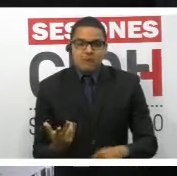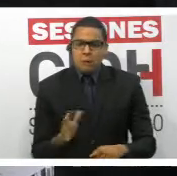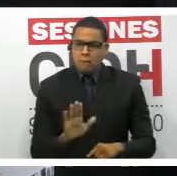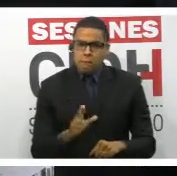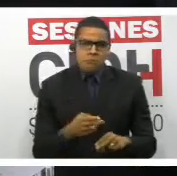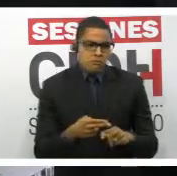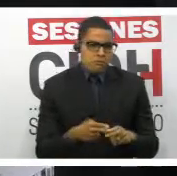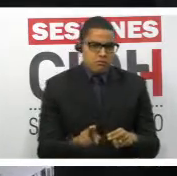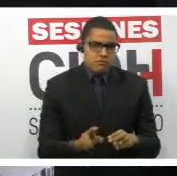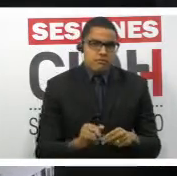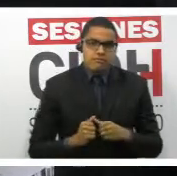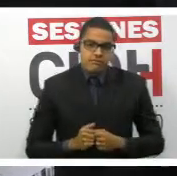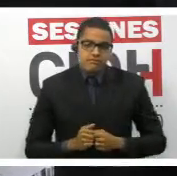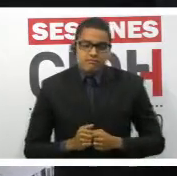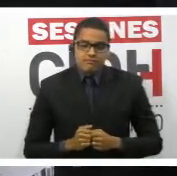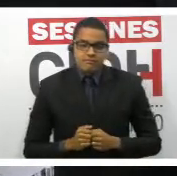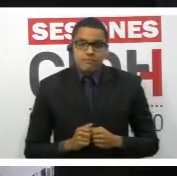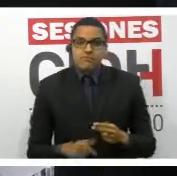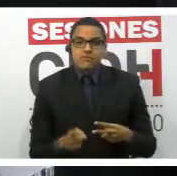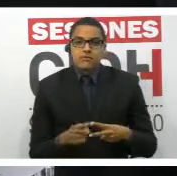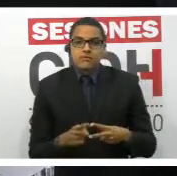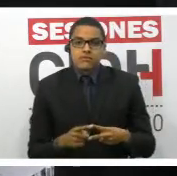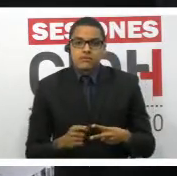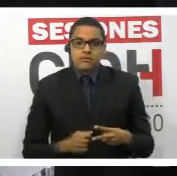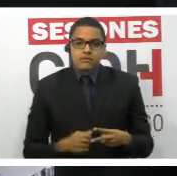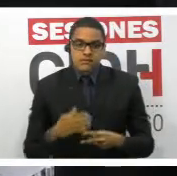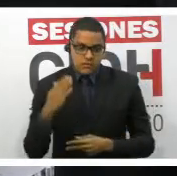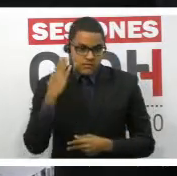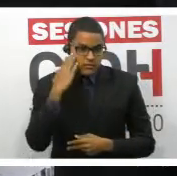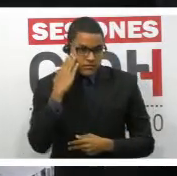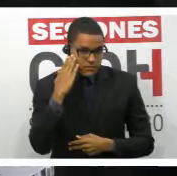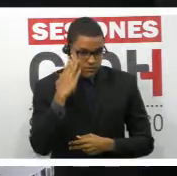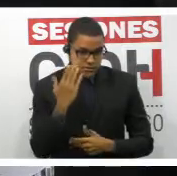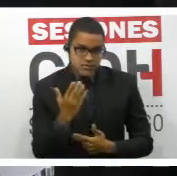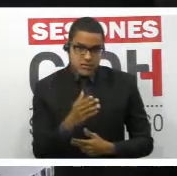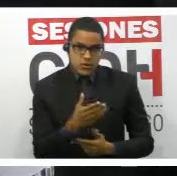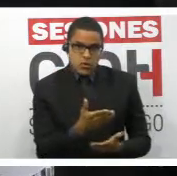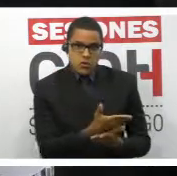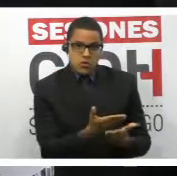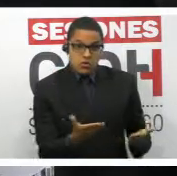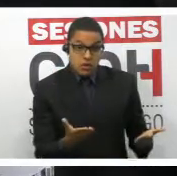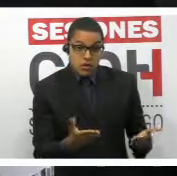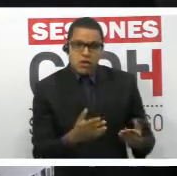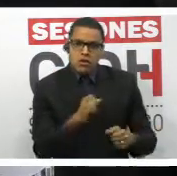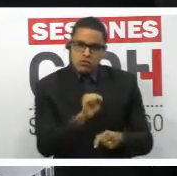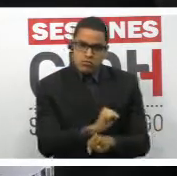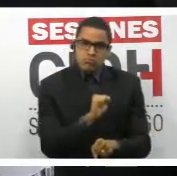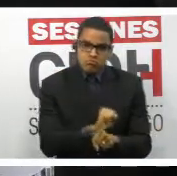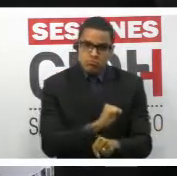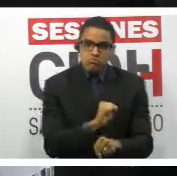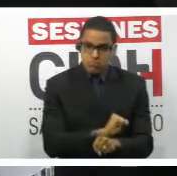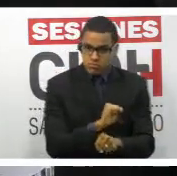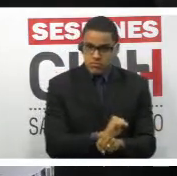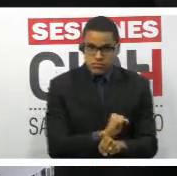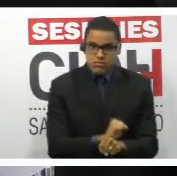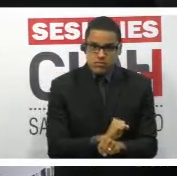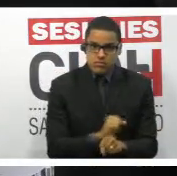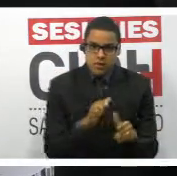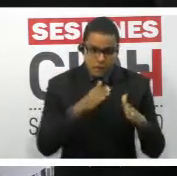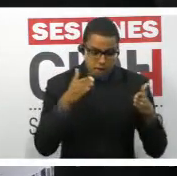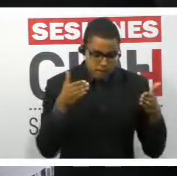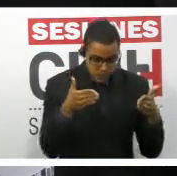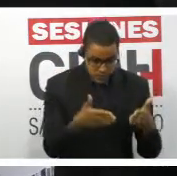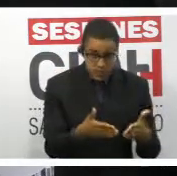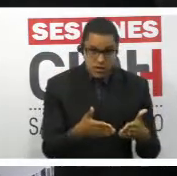cortas primero que nada sabemos que la comisión interamericana está trabajando en un informe sobre violencia contra la mujer